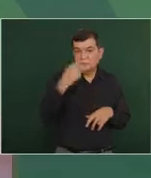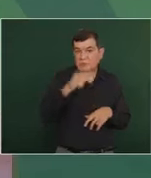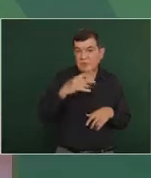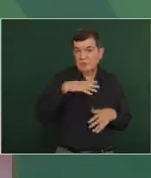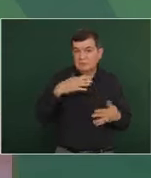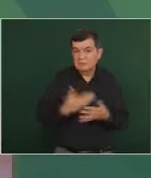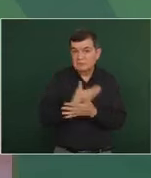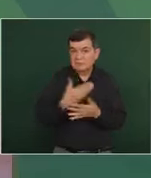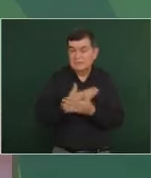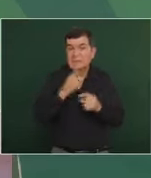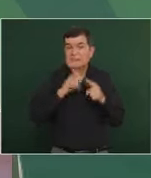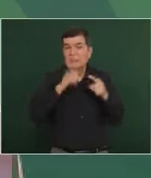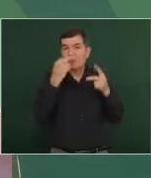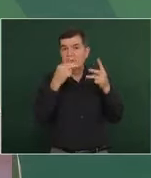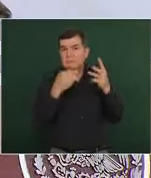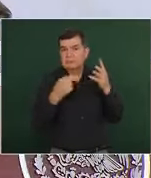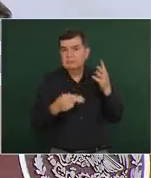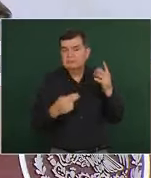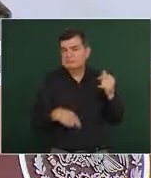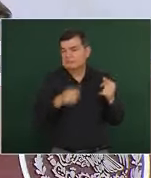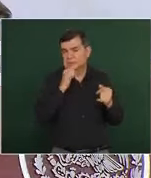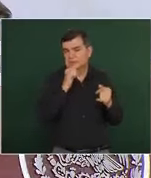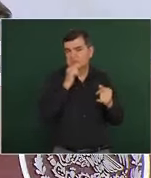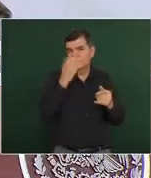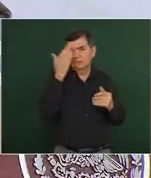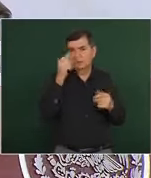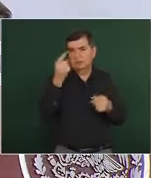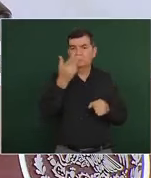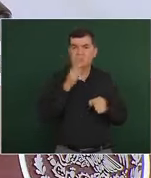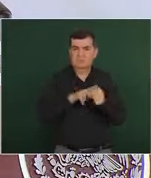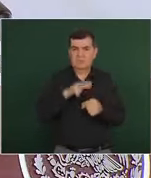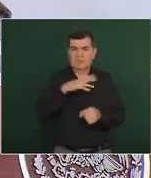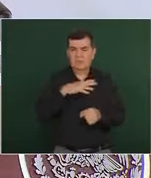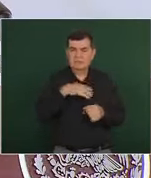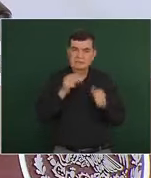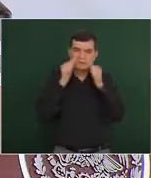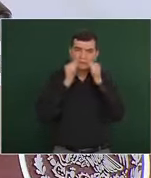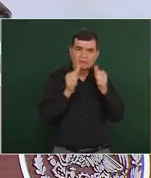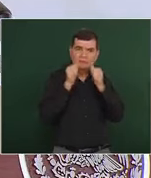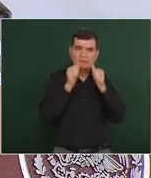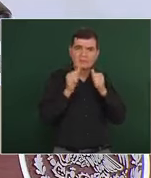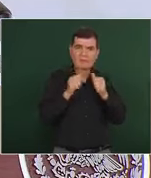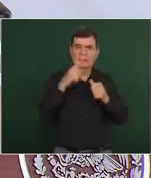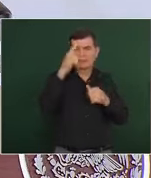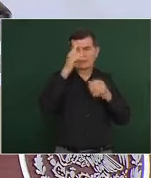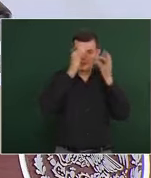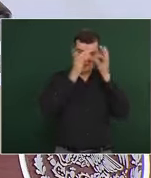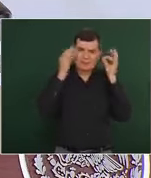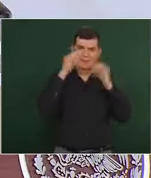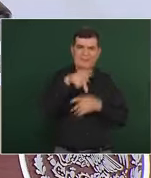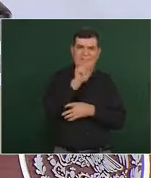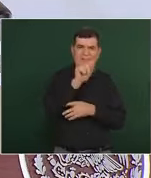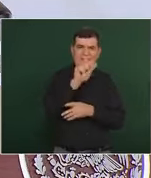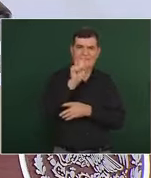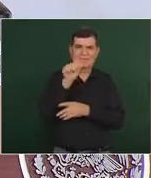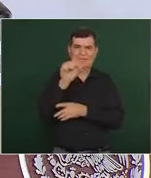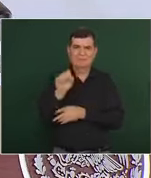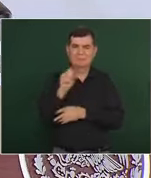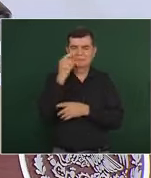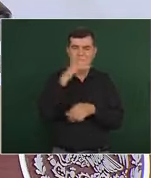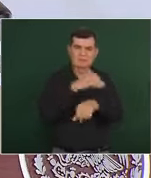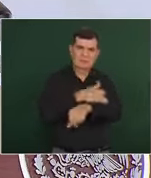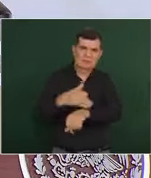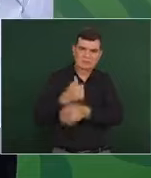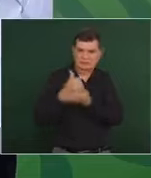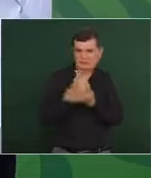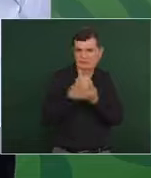los nombres de quienes son, están en el hospital, pero estamos muy atentos en el consulado de Kansas City para atender a la familia y